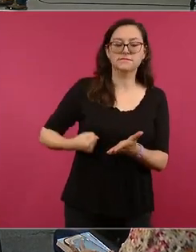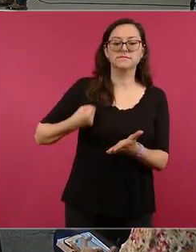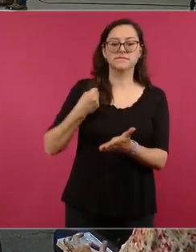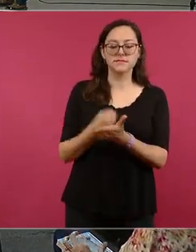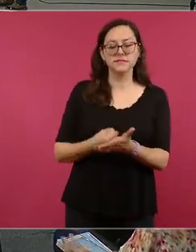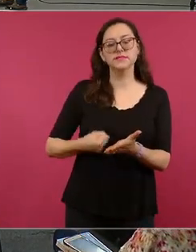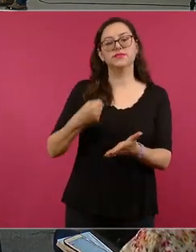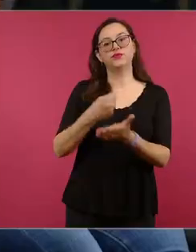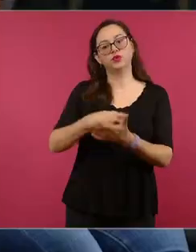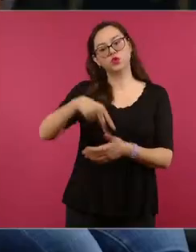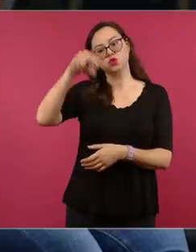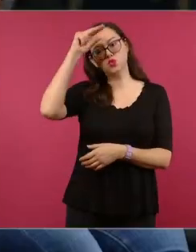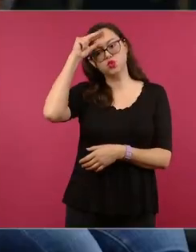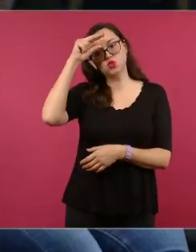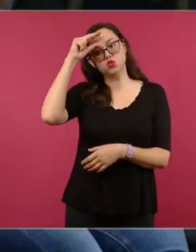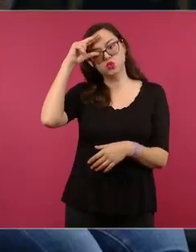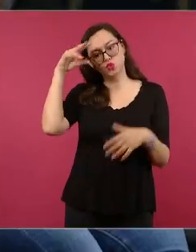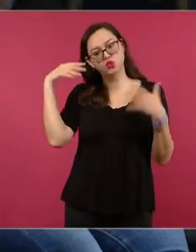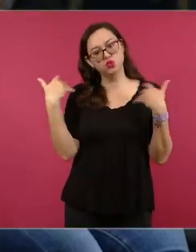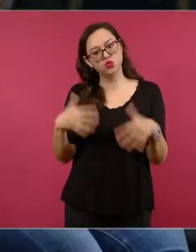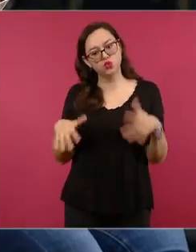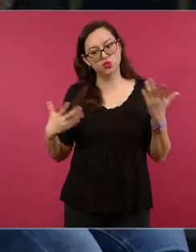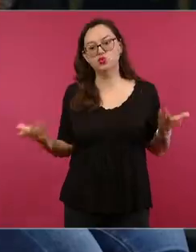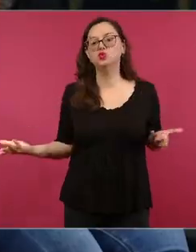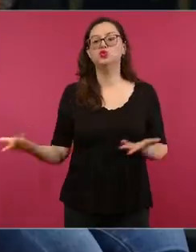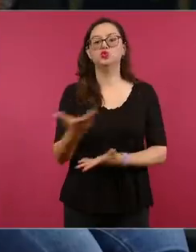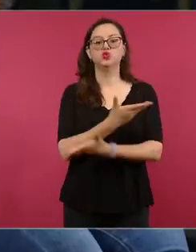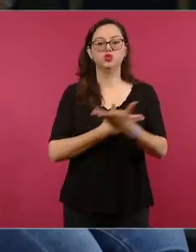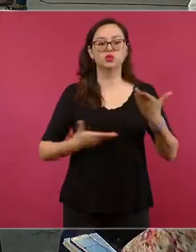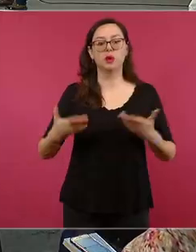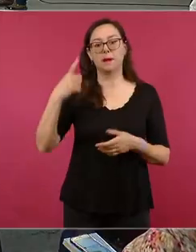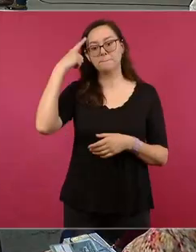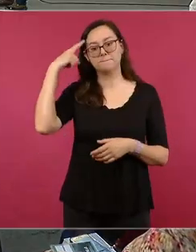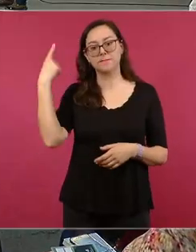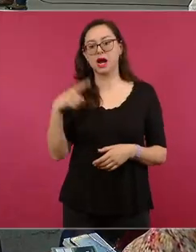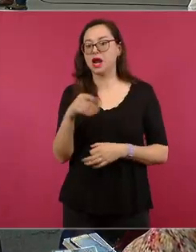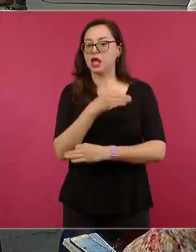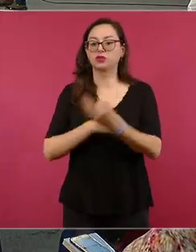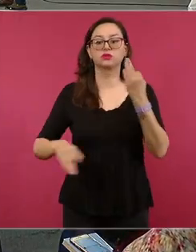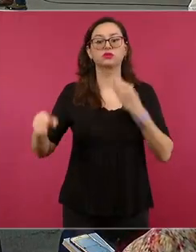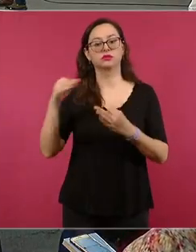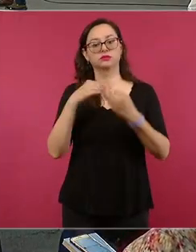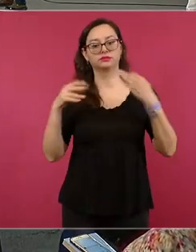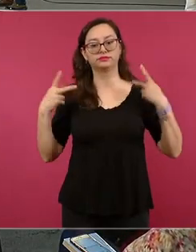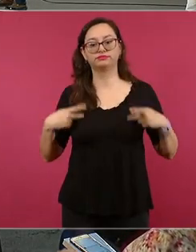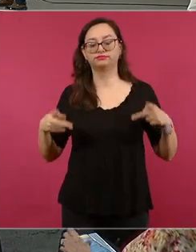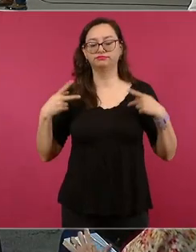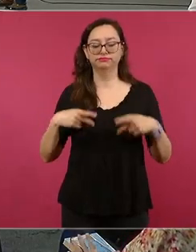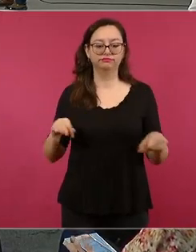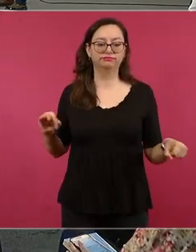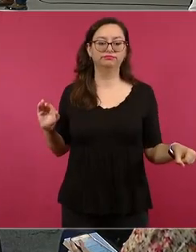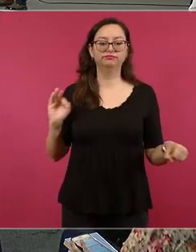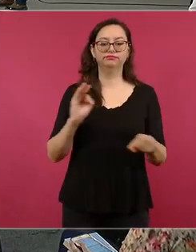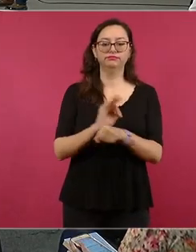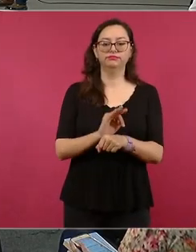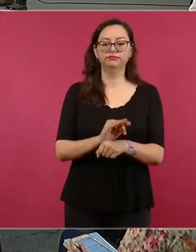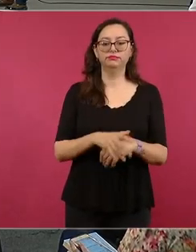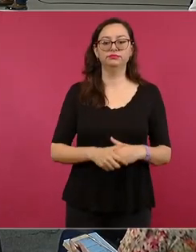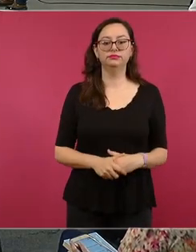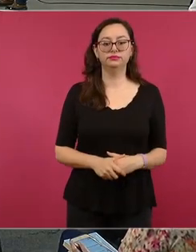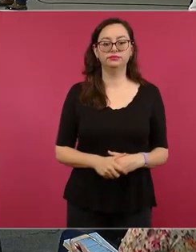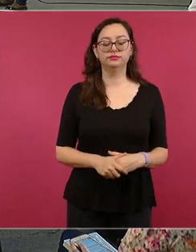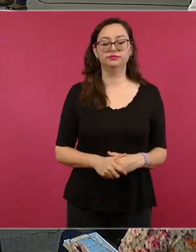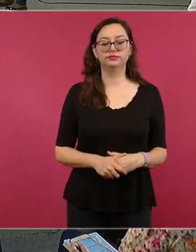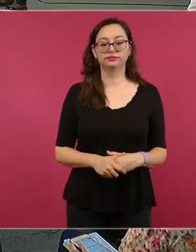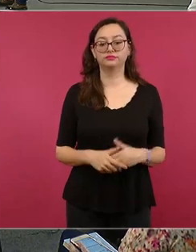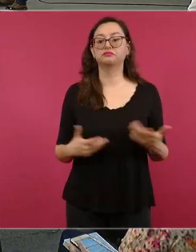de saberes, experiencias y estrategias en asuntos para el bien común. Cuando las voluntades y los sueños